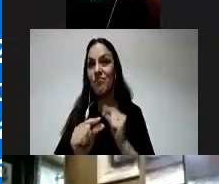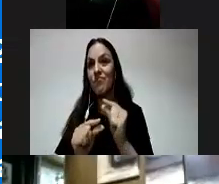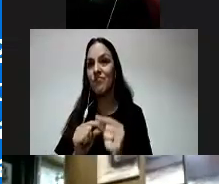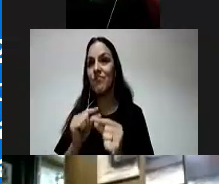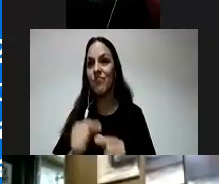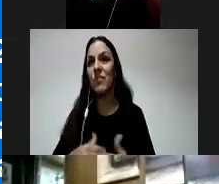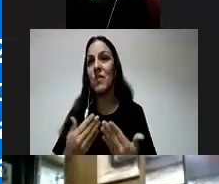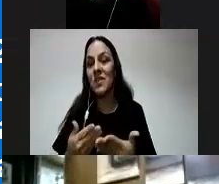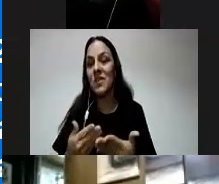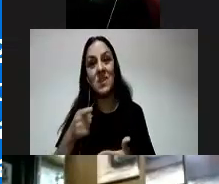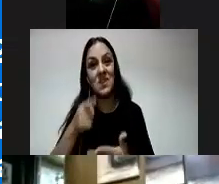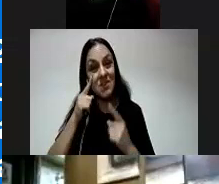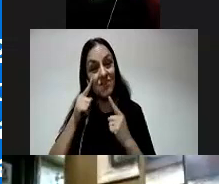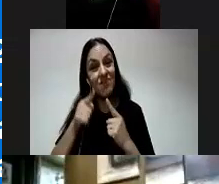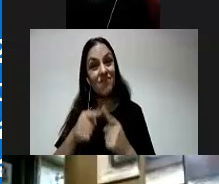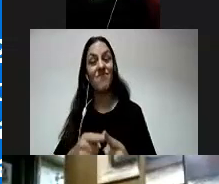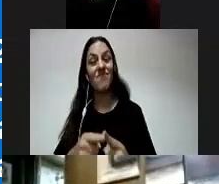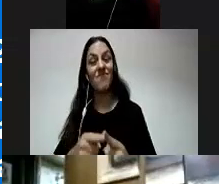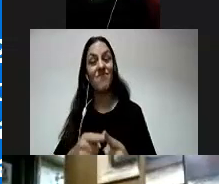intención es que podemos